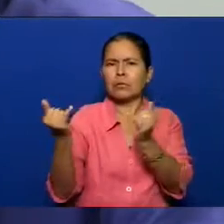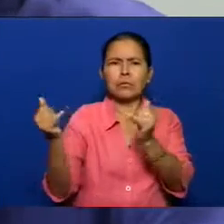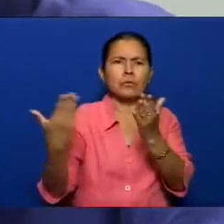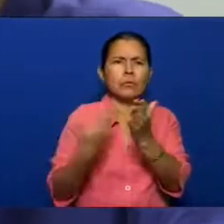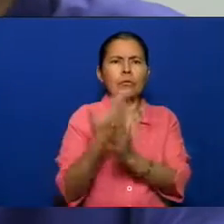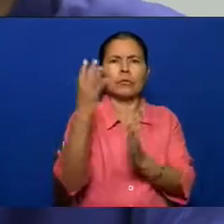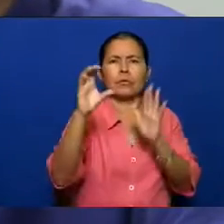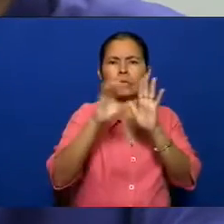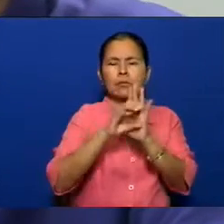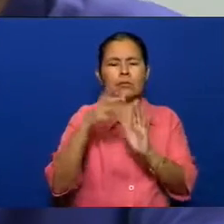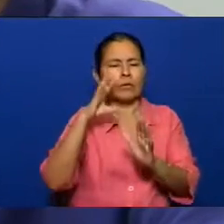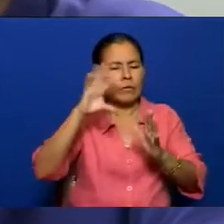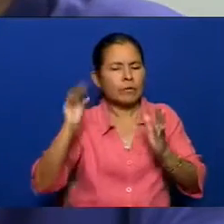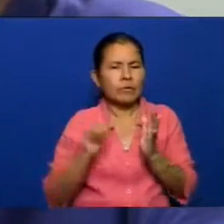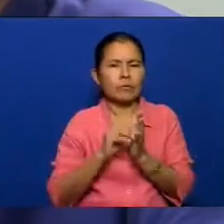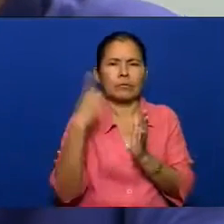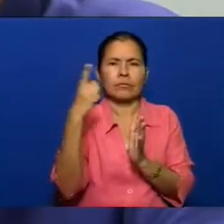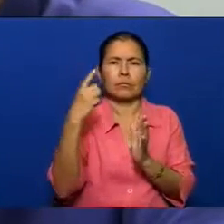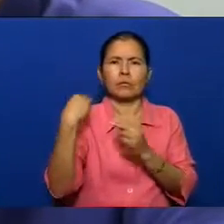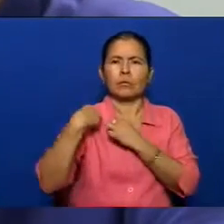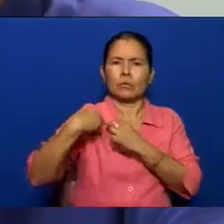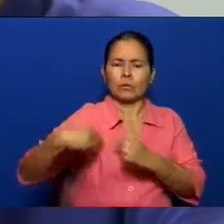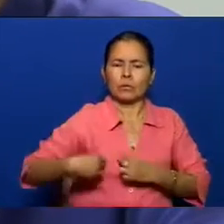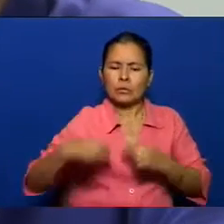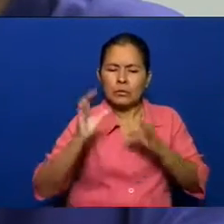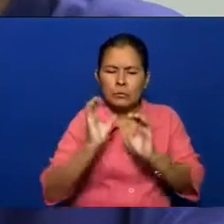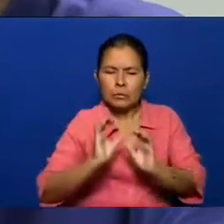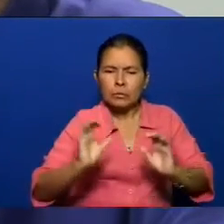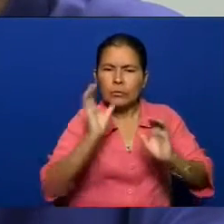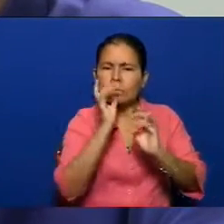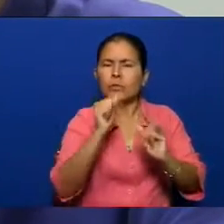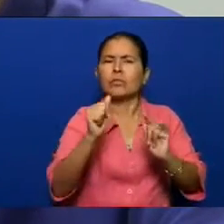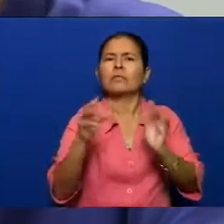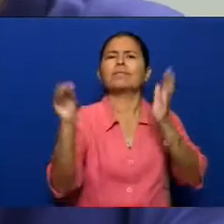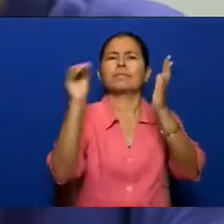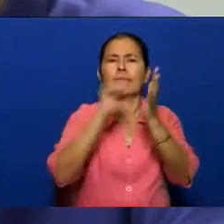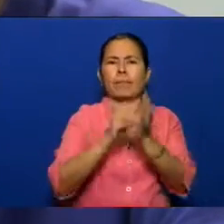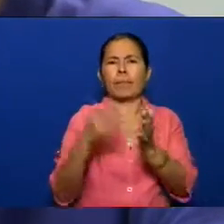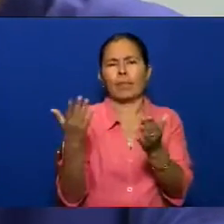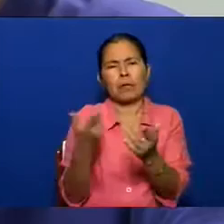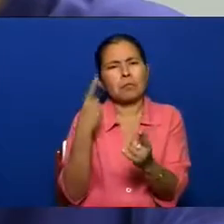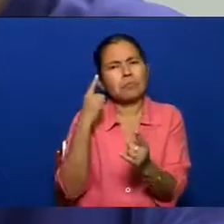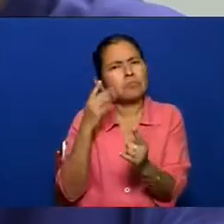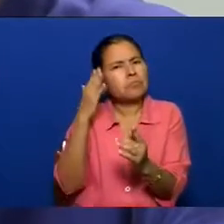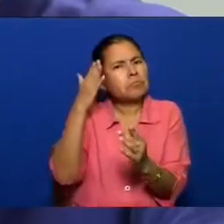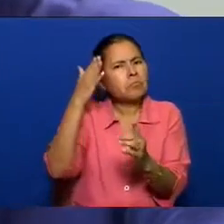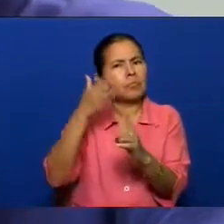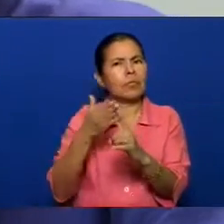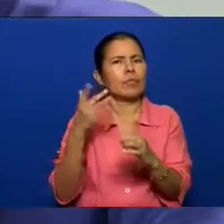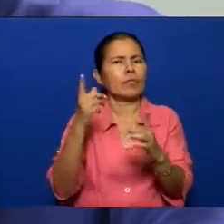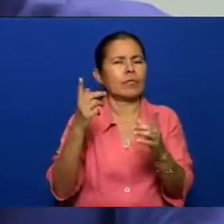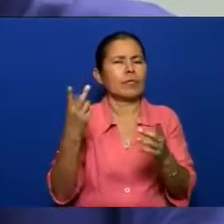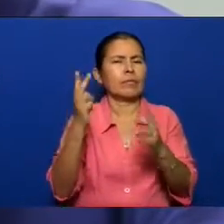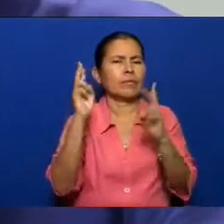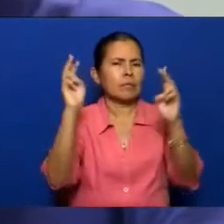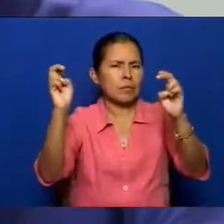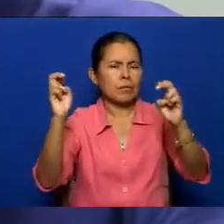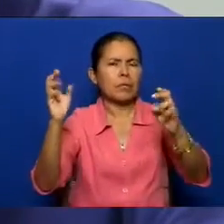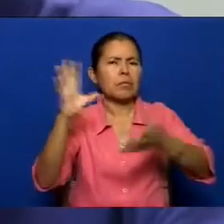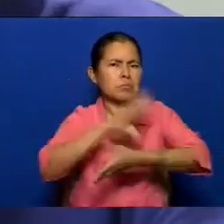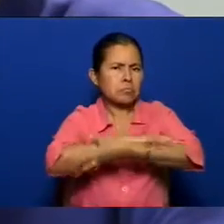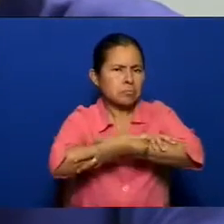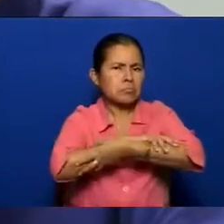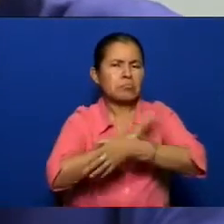generaciones de derechos humanos de la niñez para que puedan ser incorporadas, y creo que ese será un filón temático de cooperación